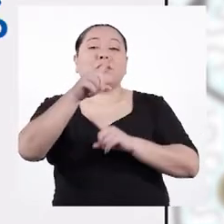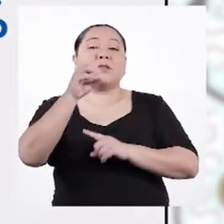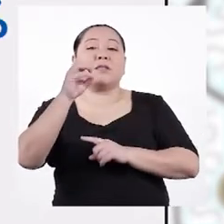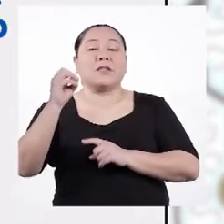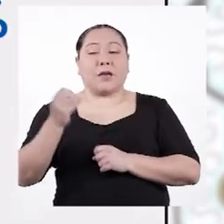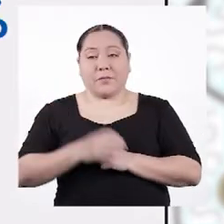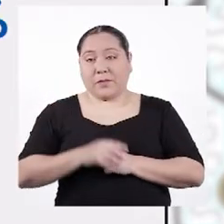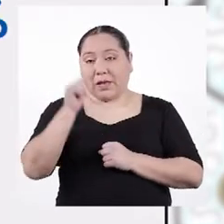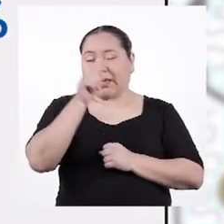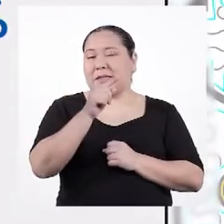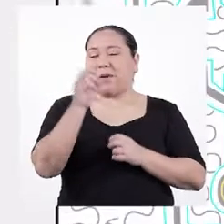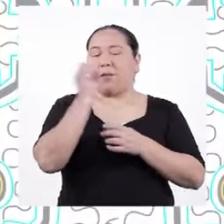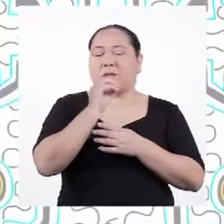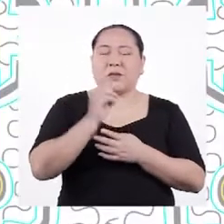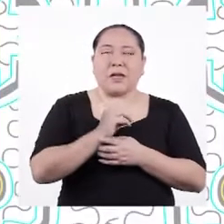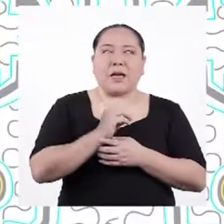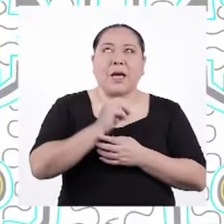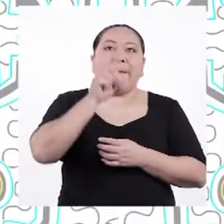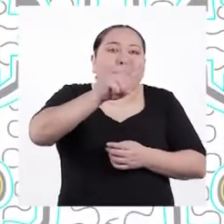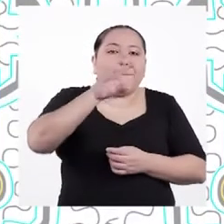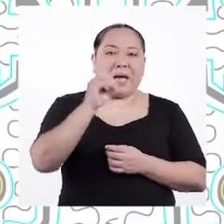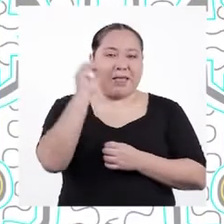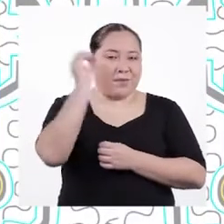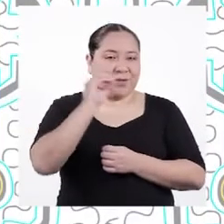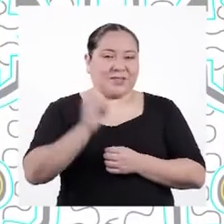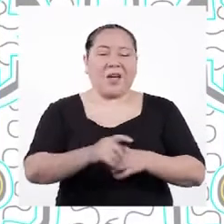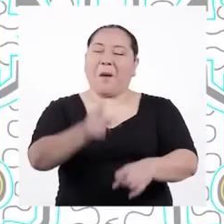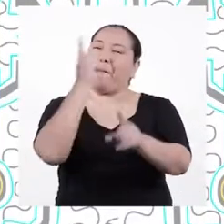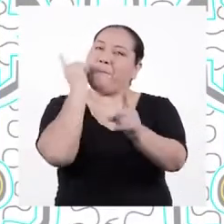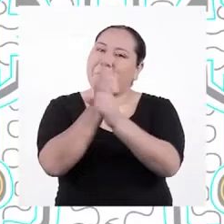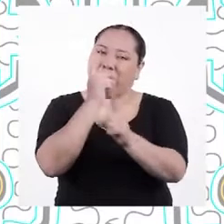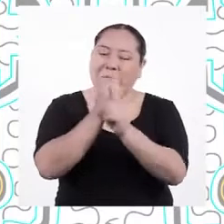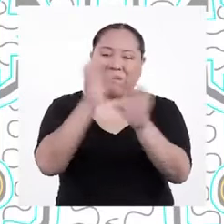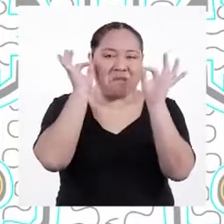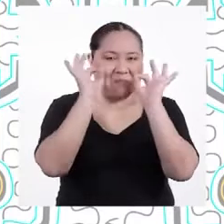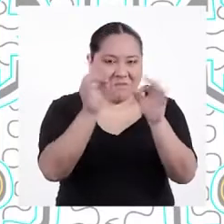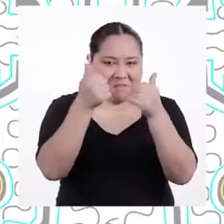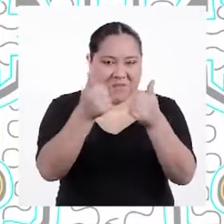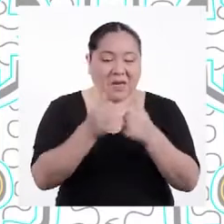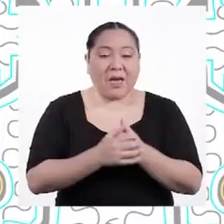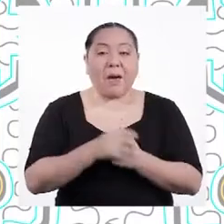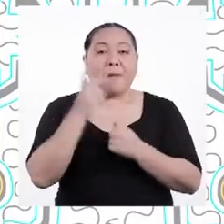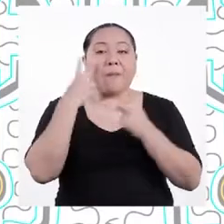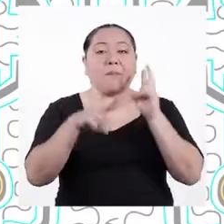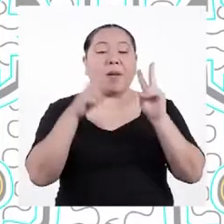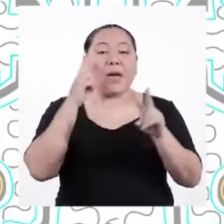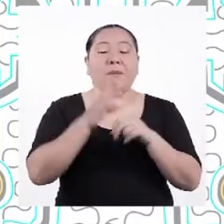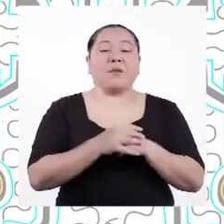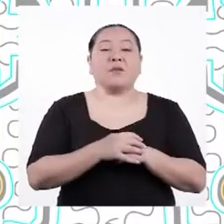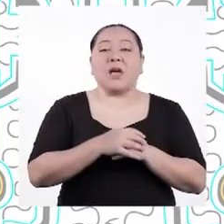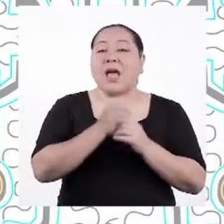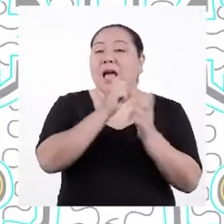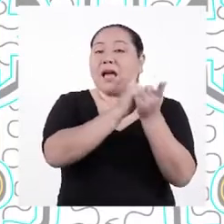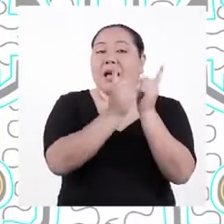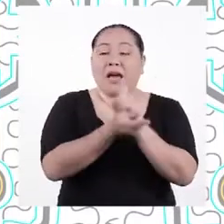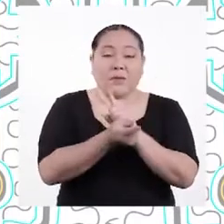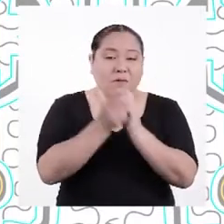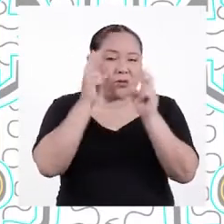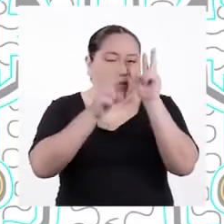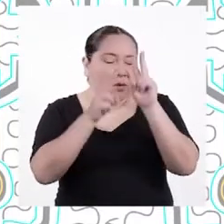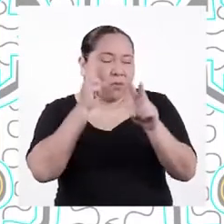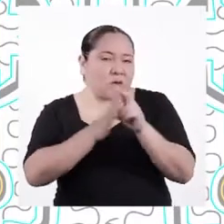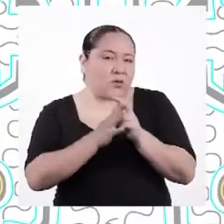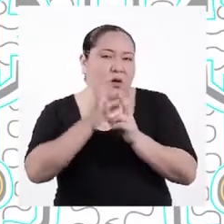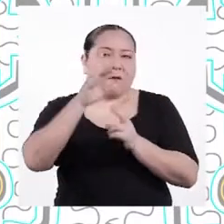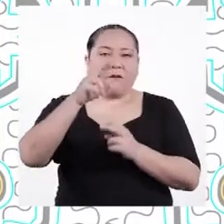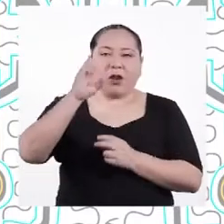sería 20%. ¡Excelente! Veamos si hay algún cambio si calculamos la frecuencia relativa en los últimos